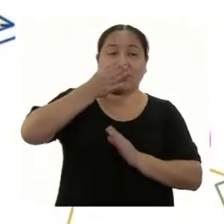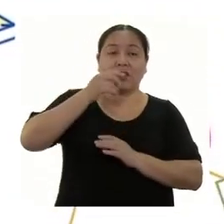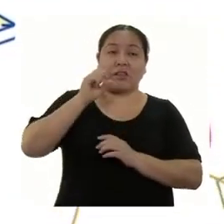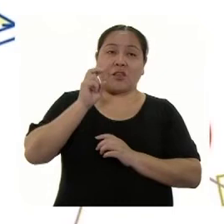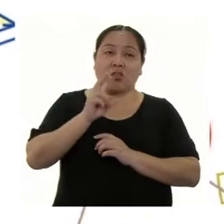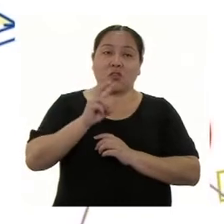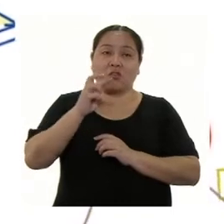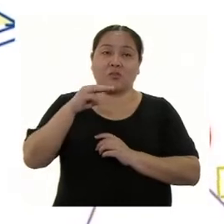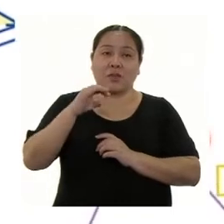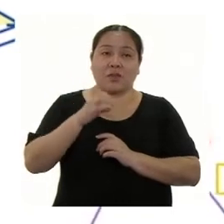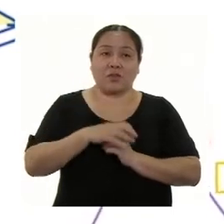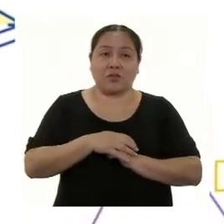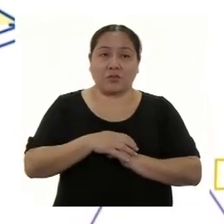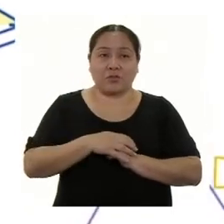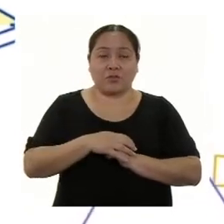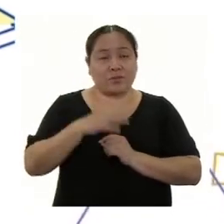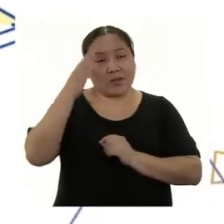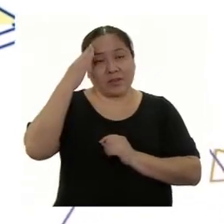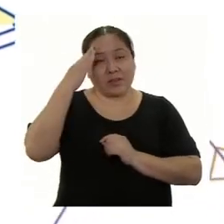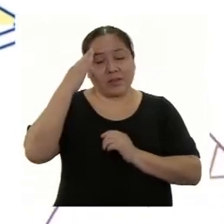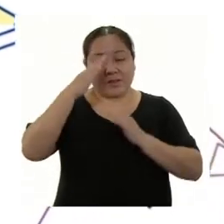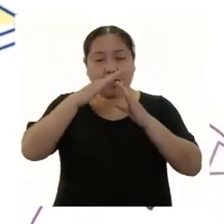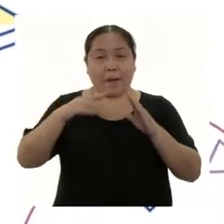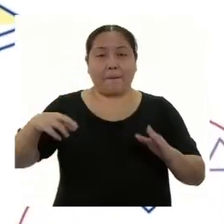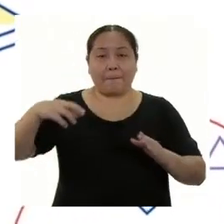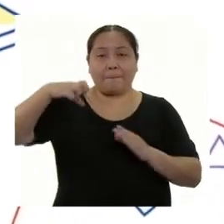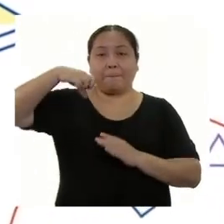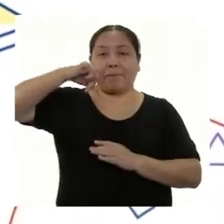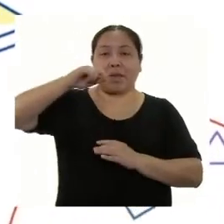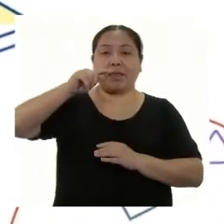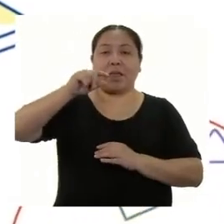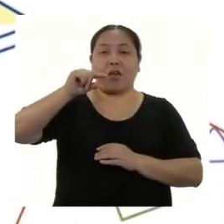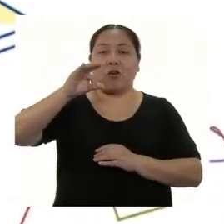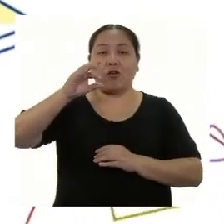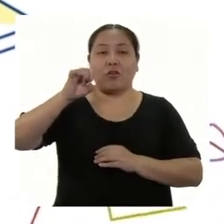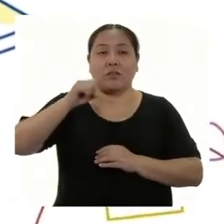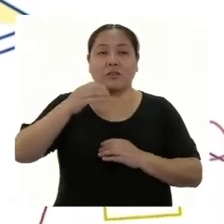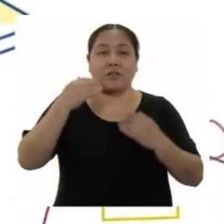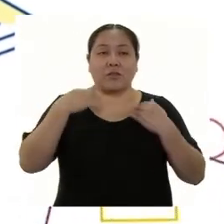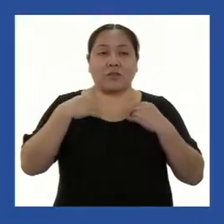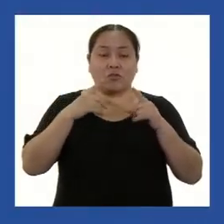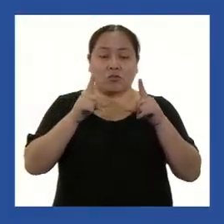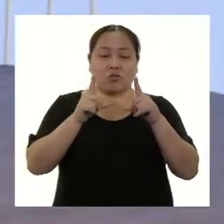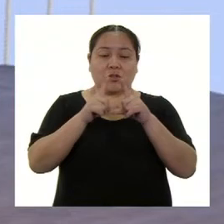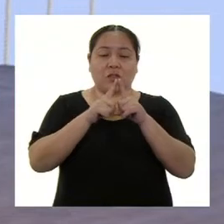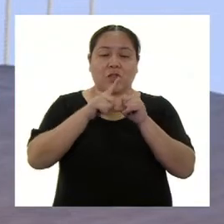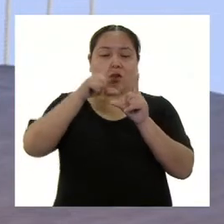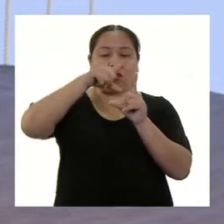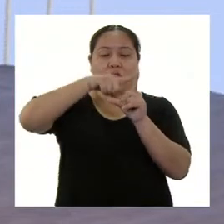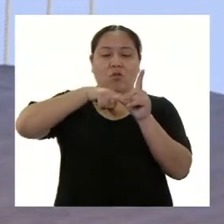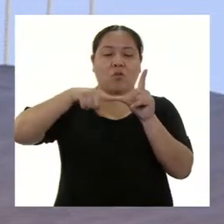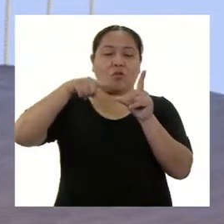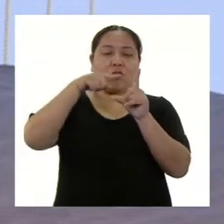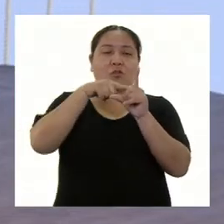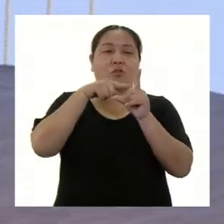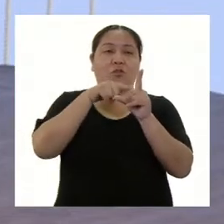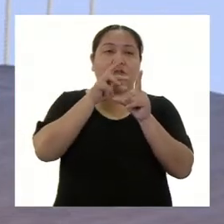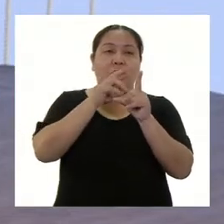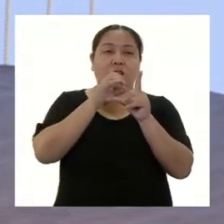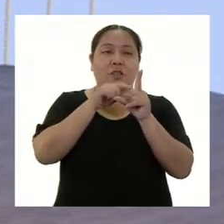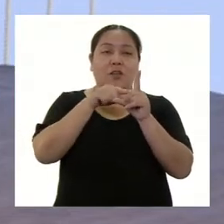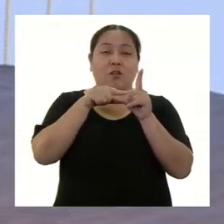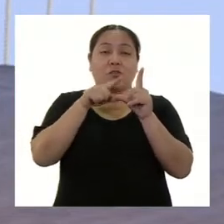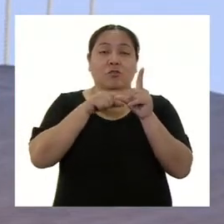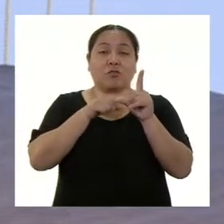2 metros. Para poder aplicar Pitágoras, primero debo tener un triángulo rectángulo. O sea, uno de